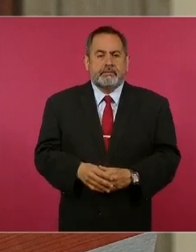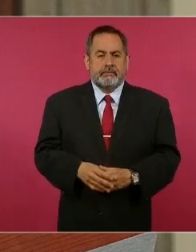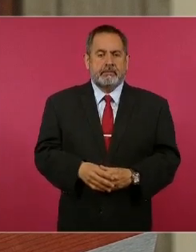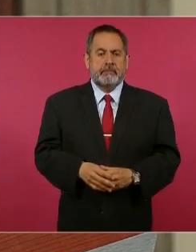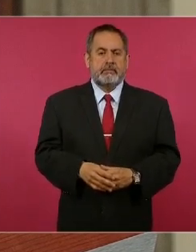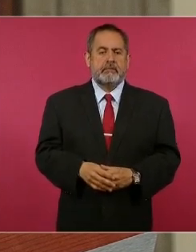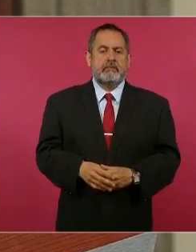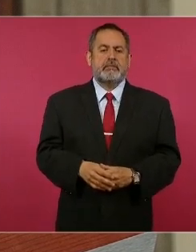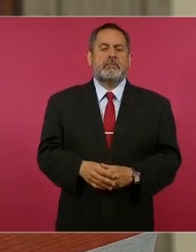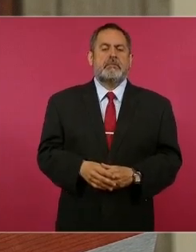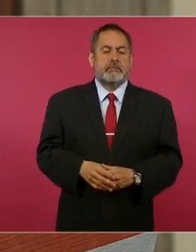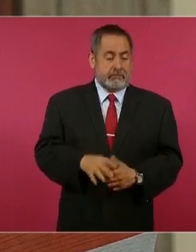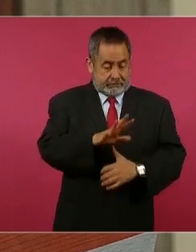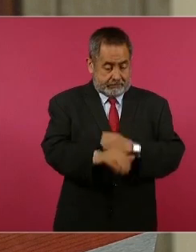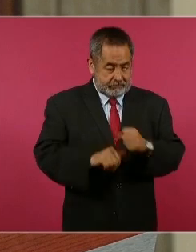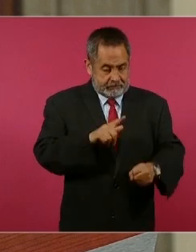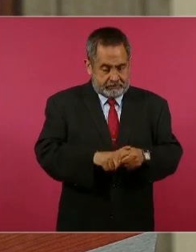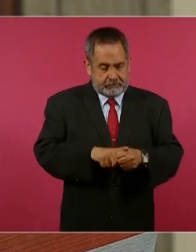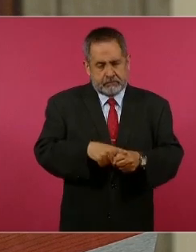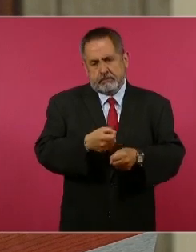El prohibir el maltrato animal,